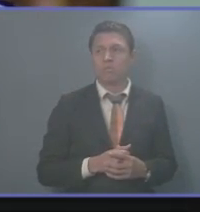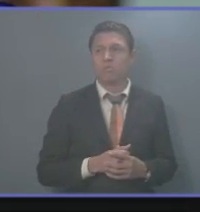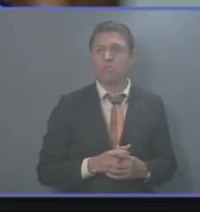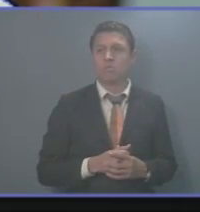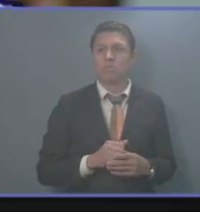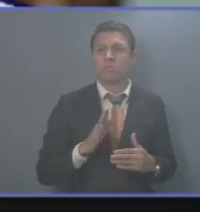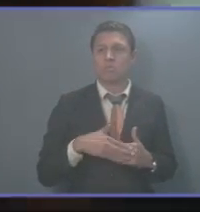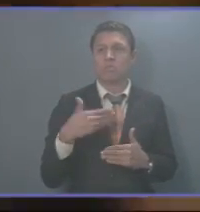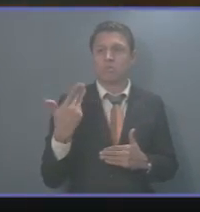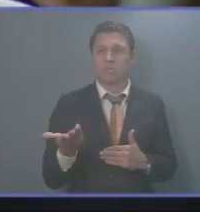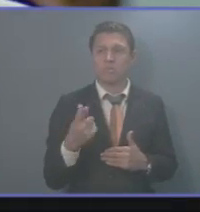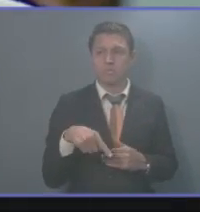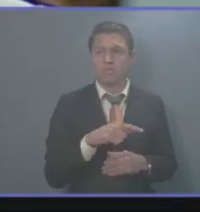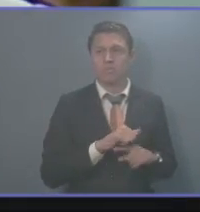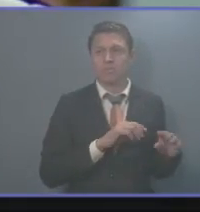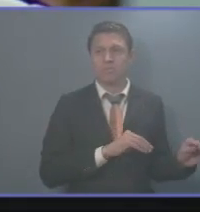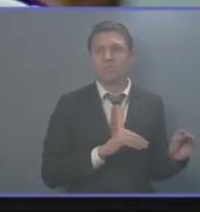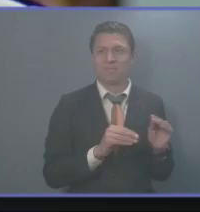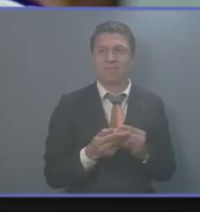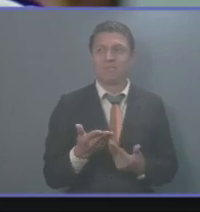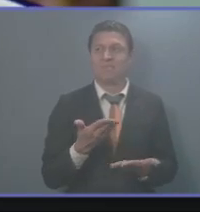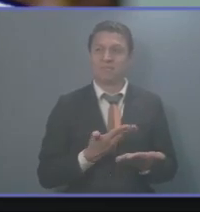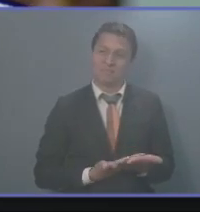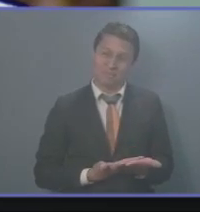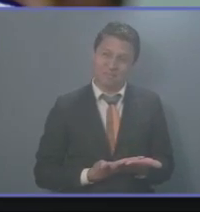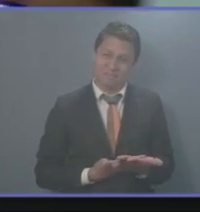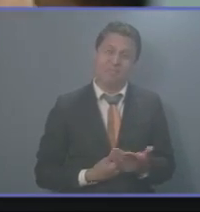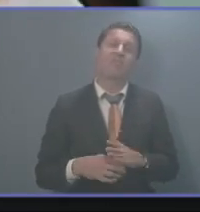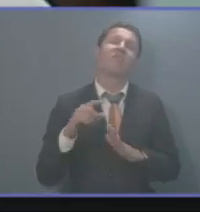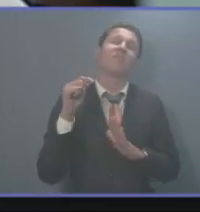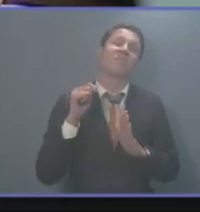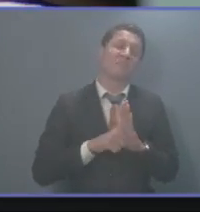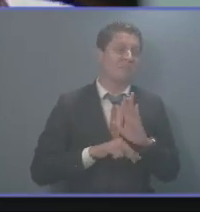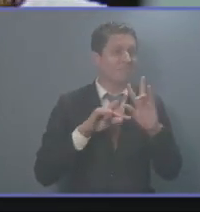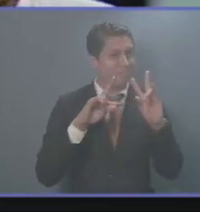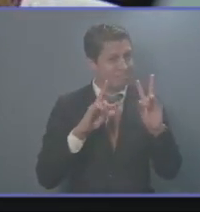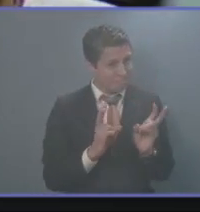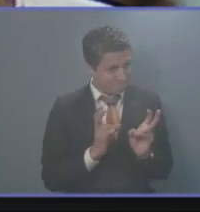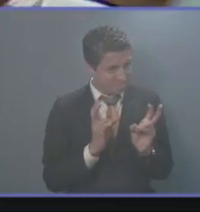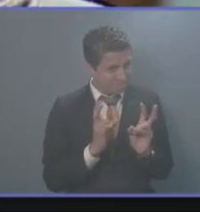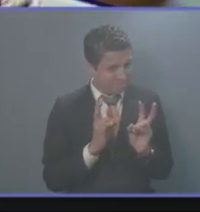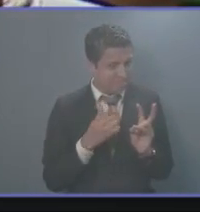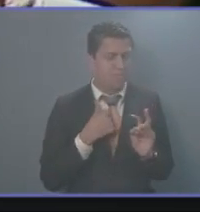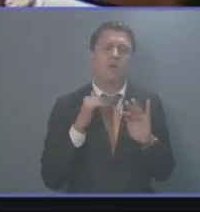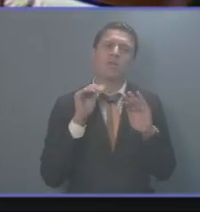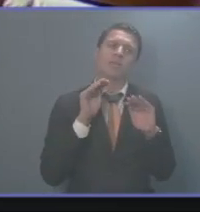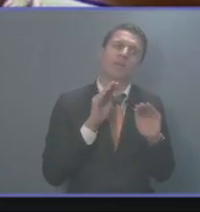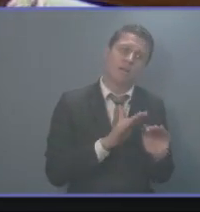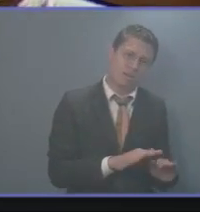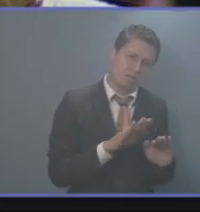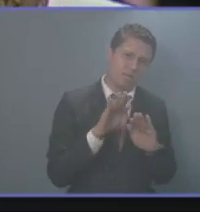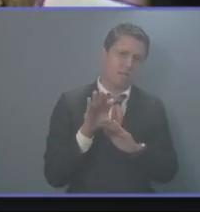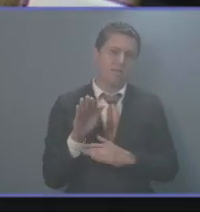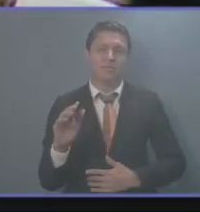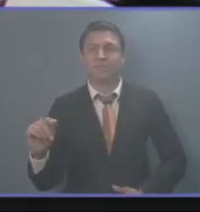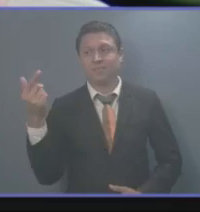palabra después de votado el fondo de lo solicitado. Y agradezco,